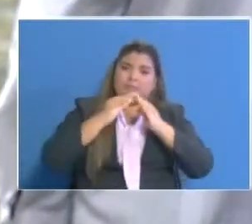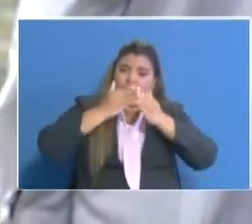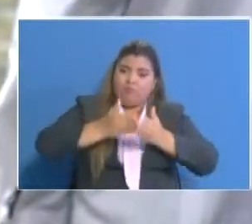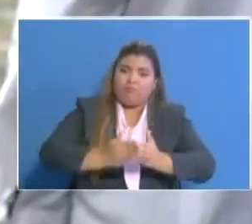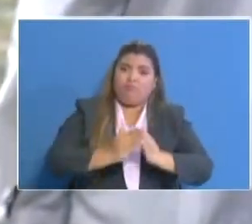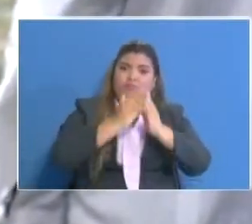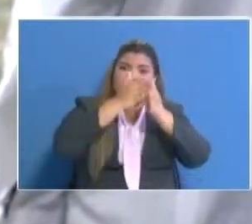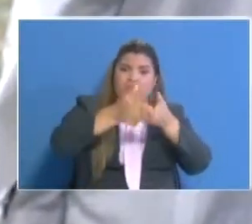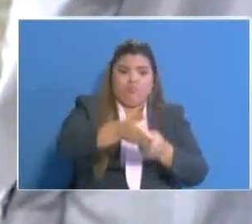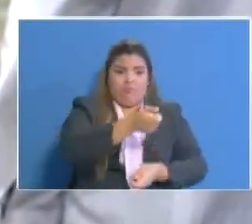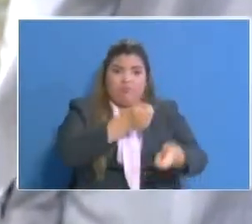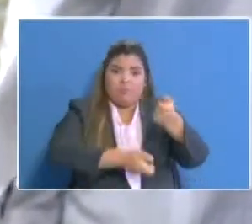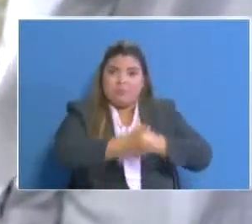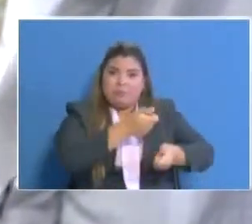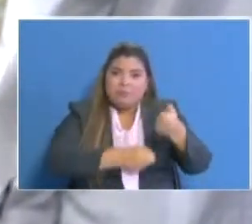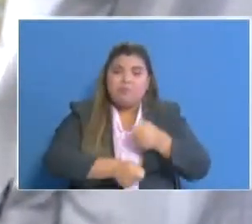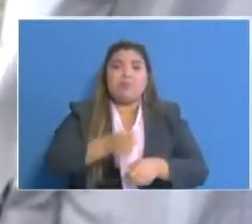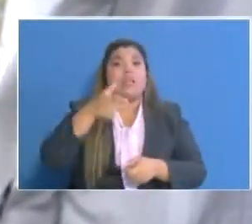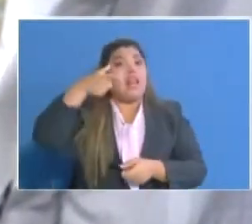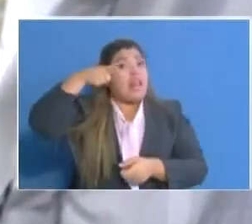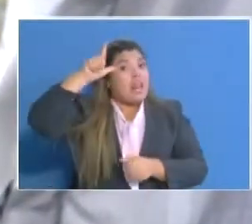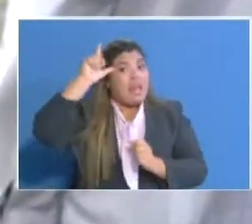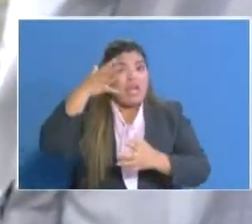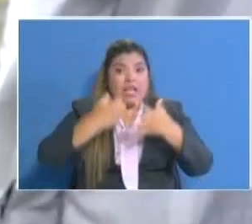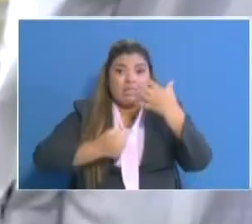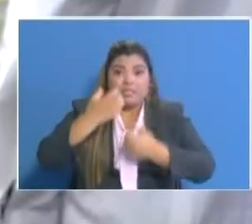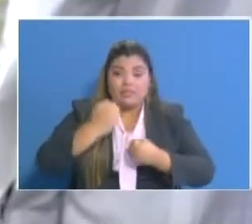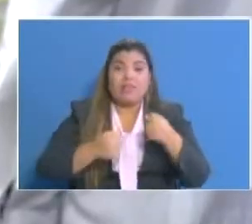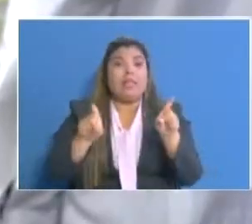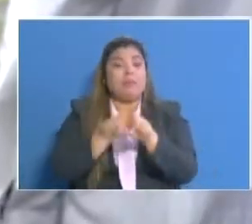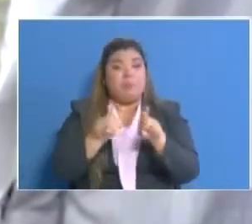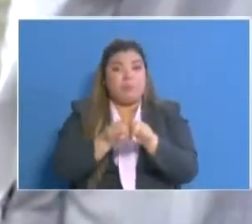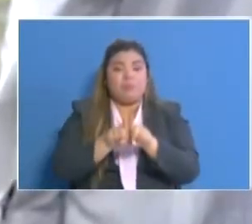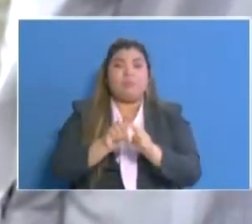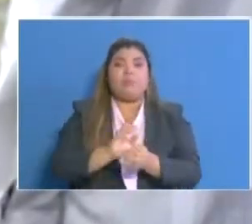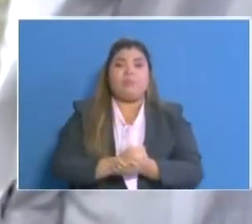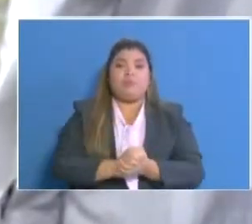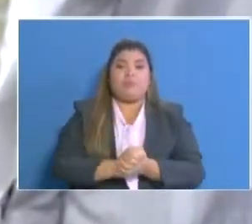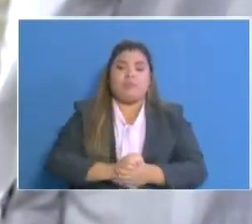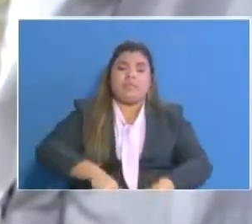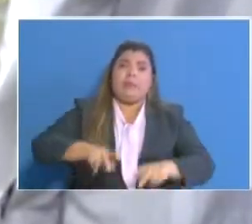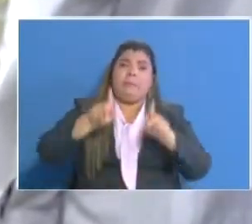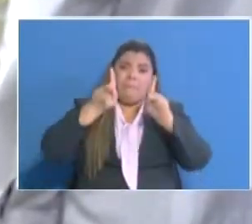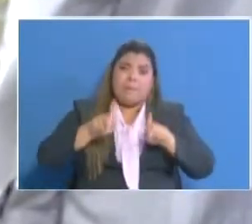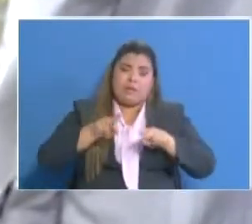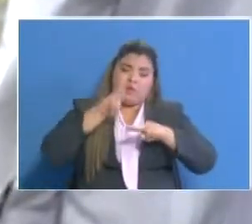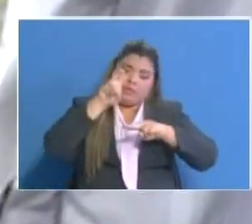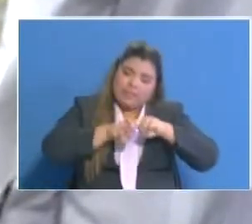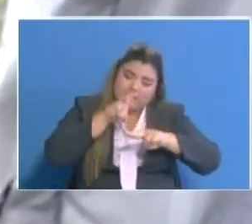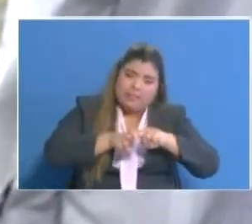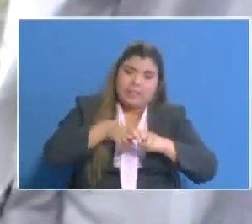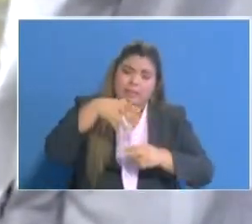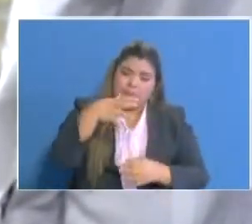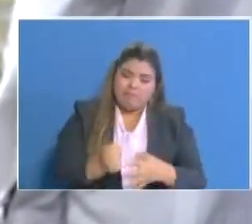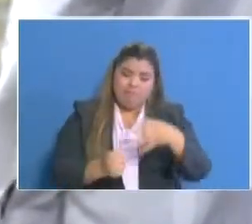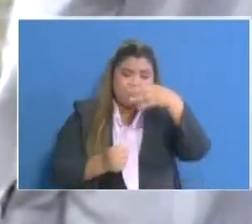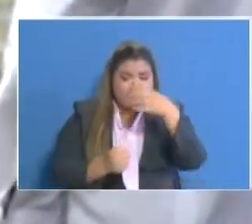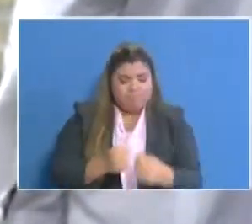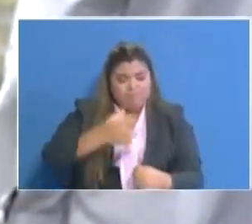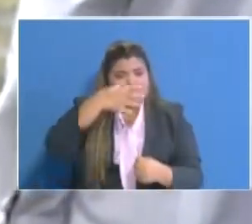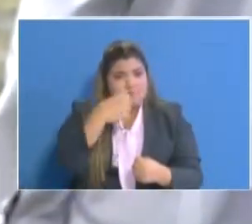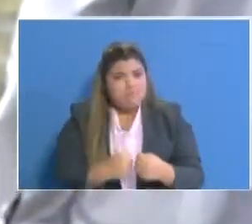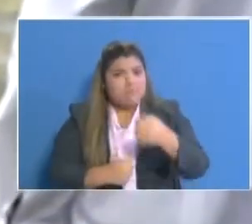Productores, leche grado C en una banquita con la vaca,